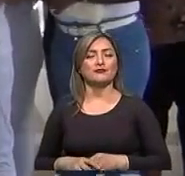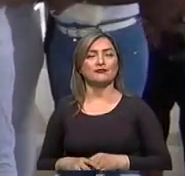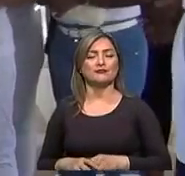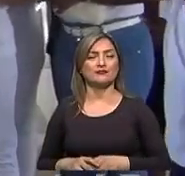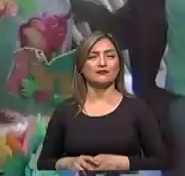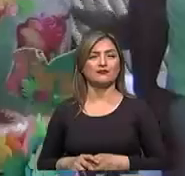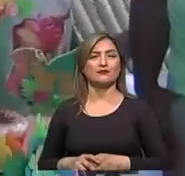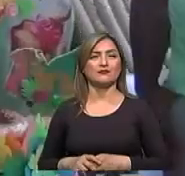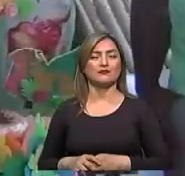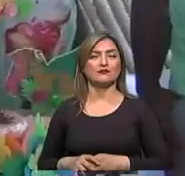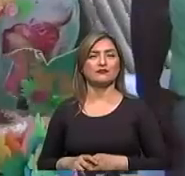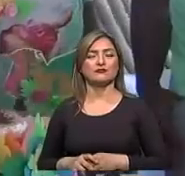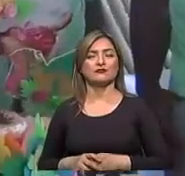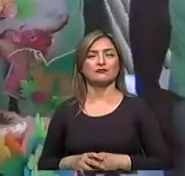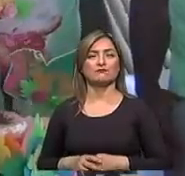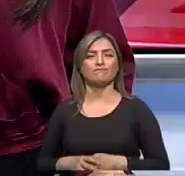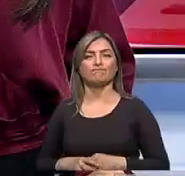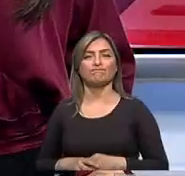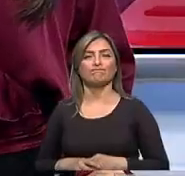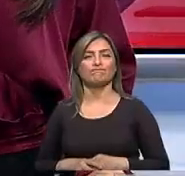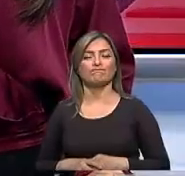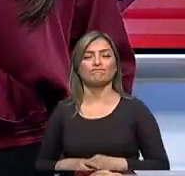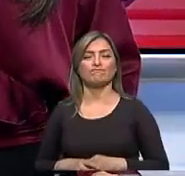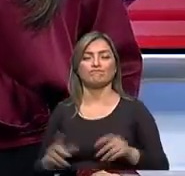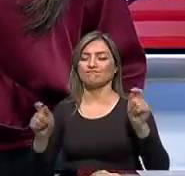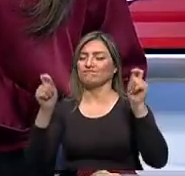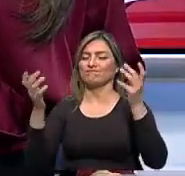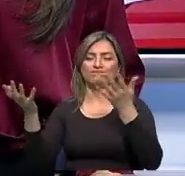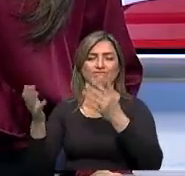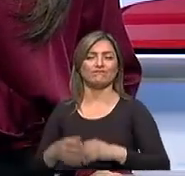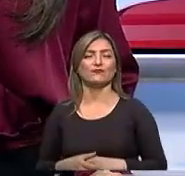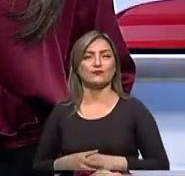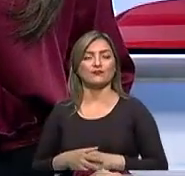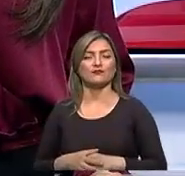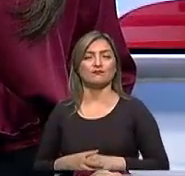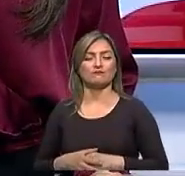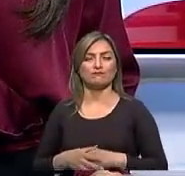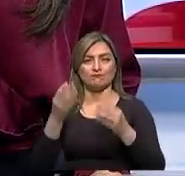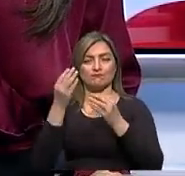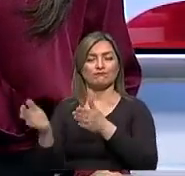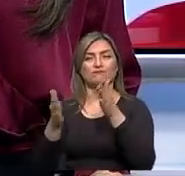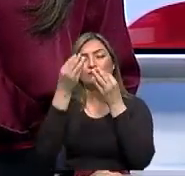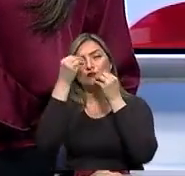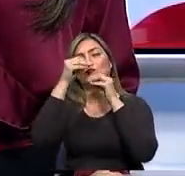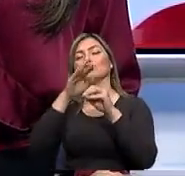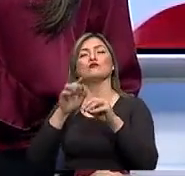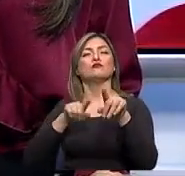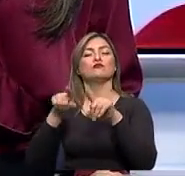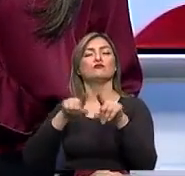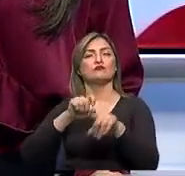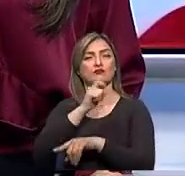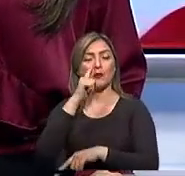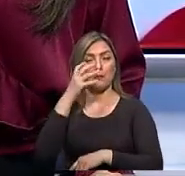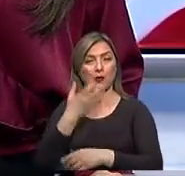Desde Esmeraldas, Carlos Chamorro, 24 horas. ¡Que viva la Santa! Ahora les vamos a contar que la Posada del Chagra fue el ganador de